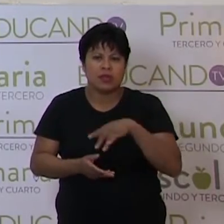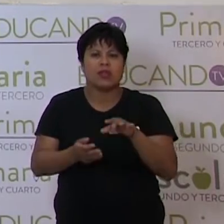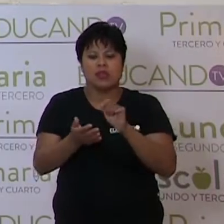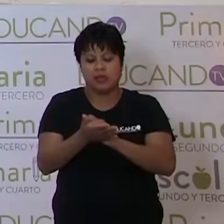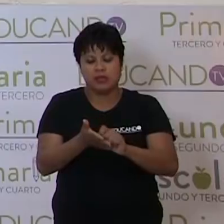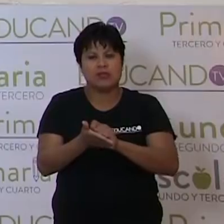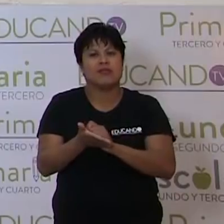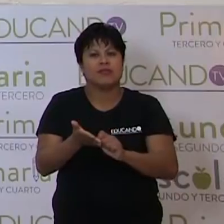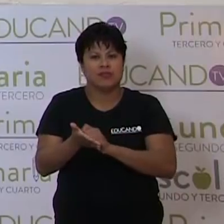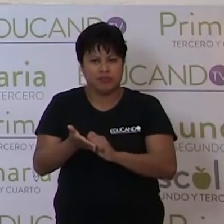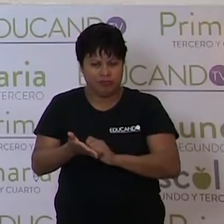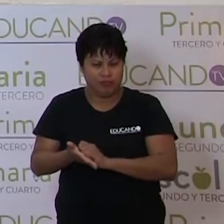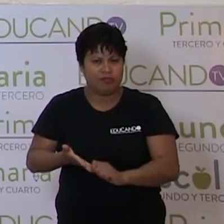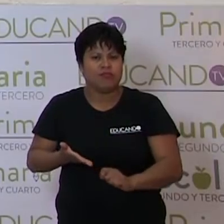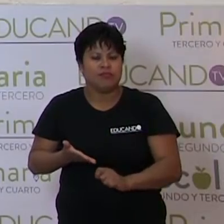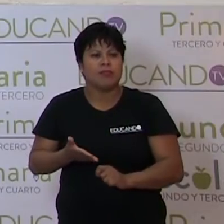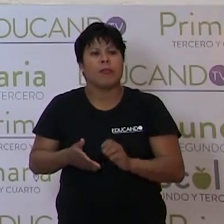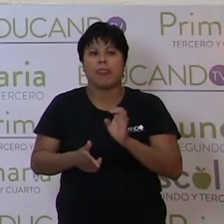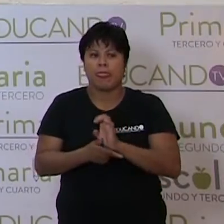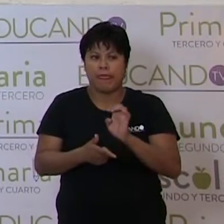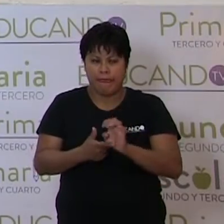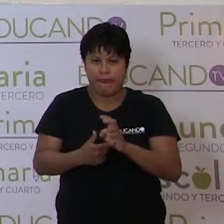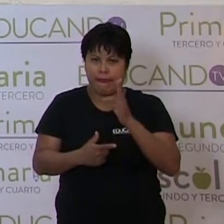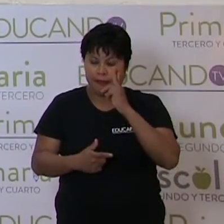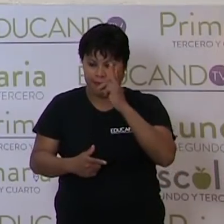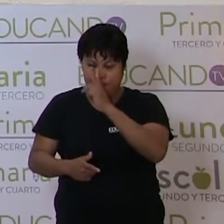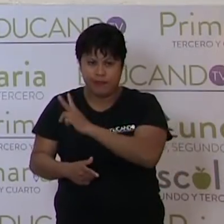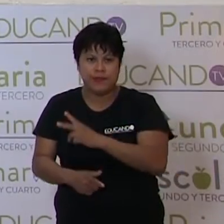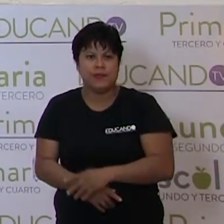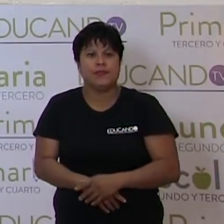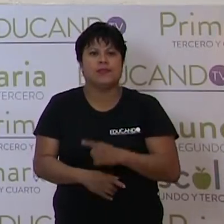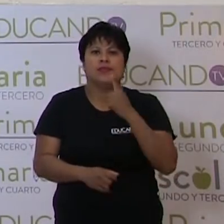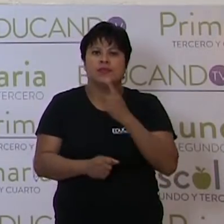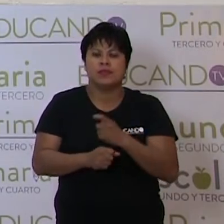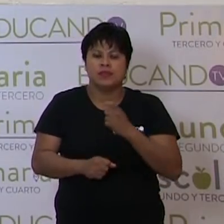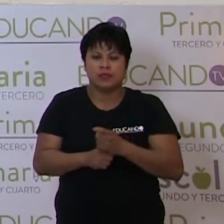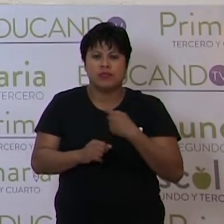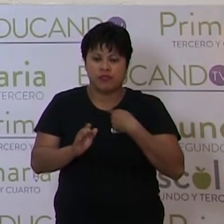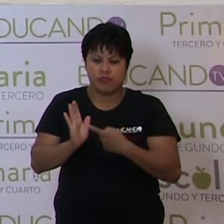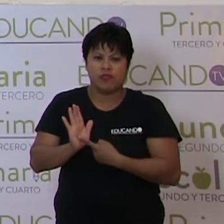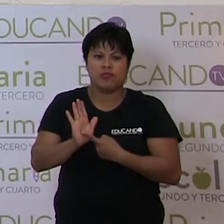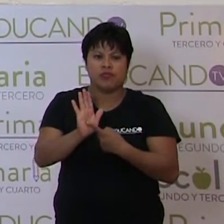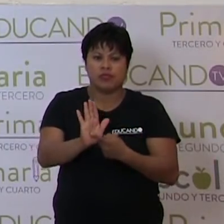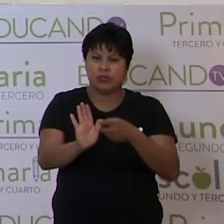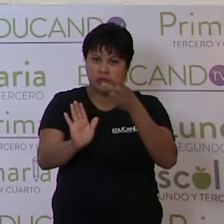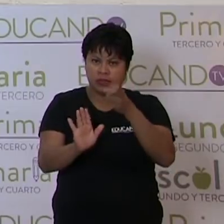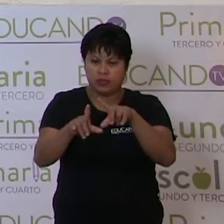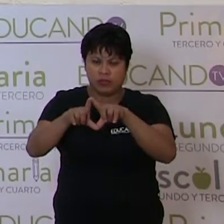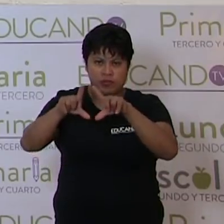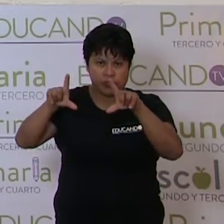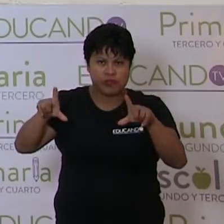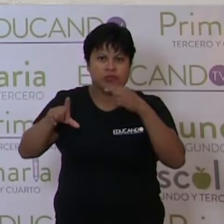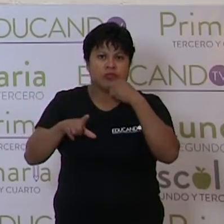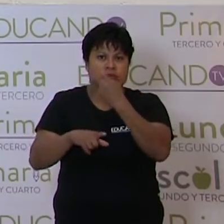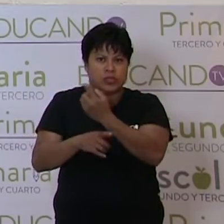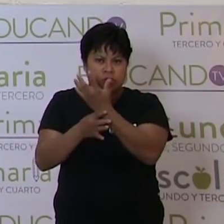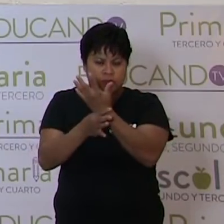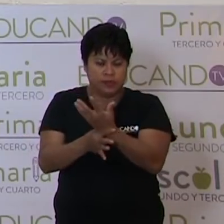escribir. Entonces vamos a ver. Primero les voy a mostrar este texto que dice